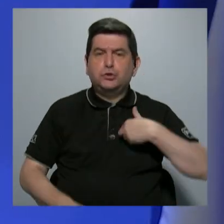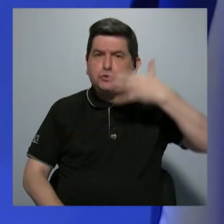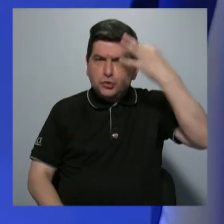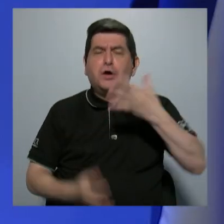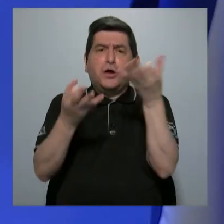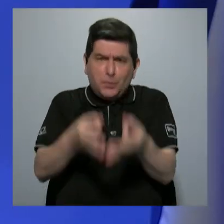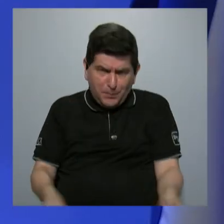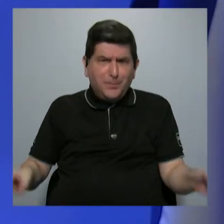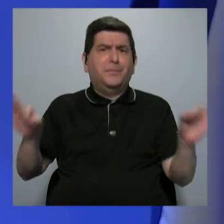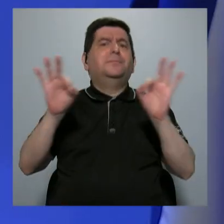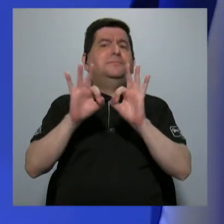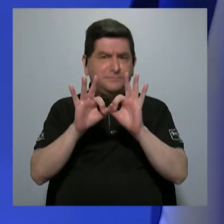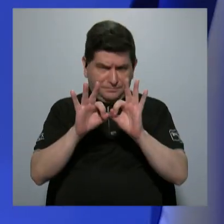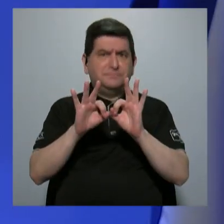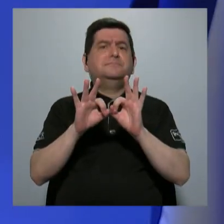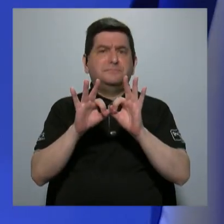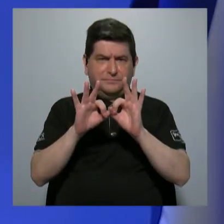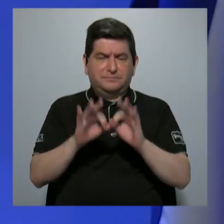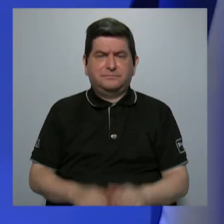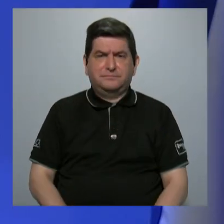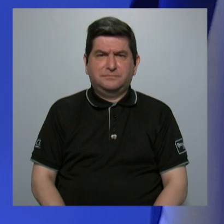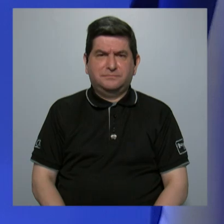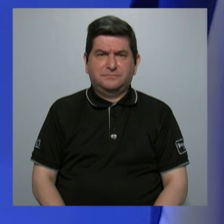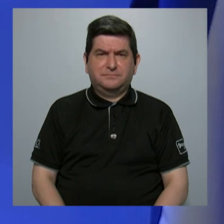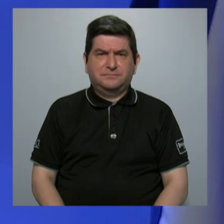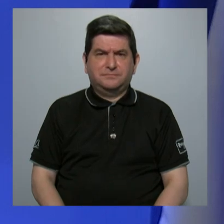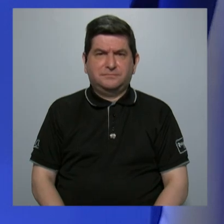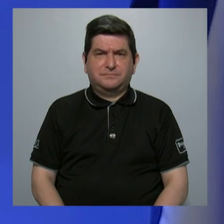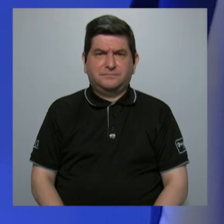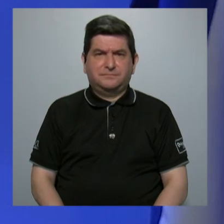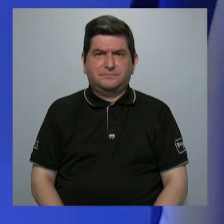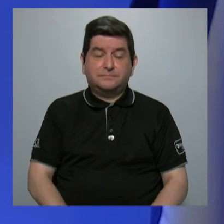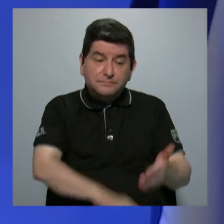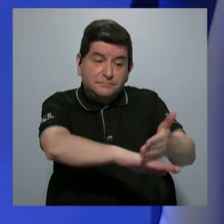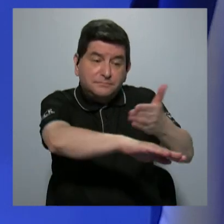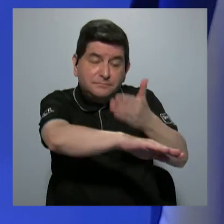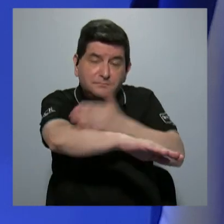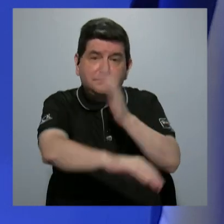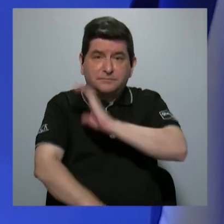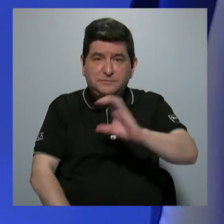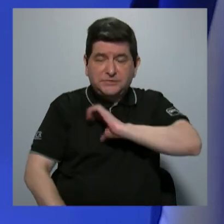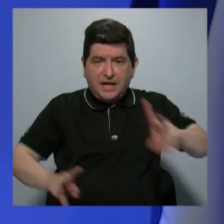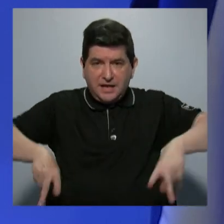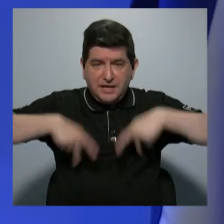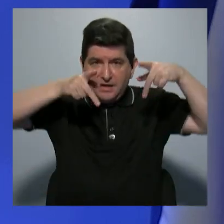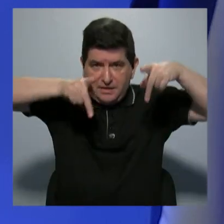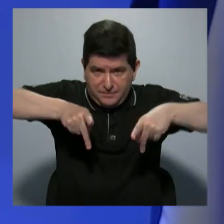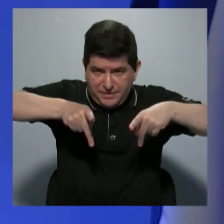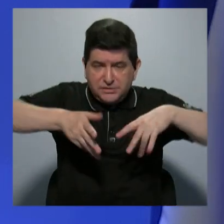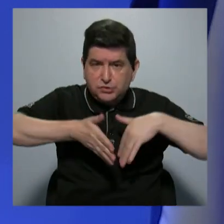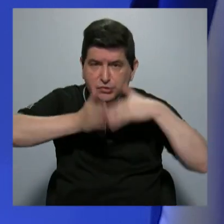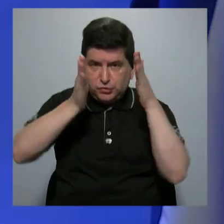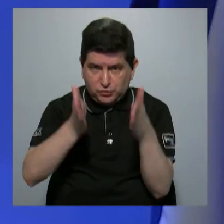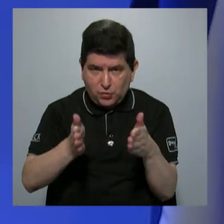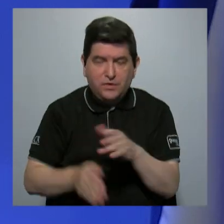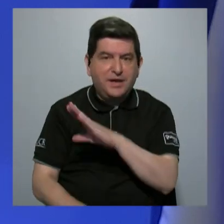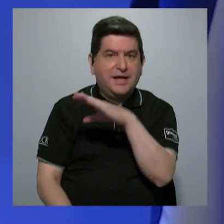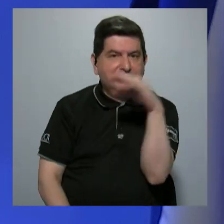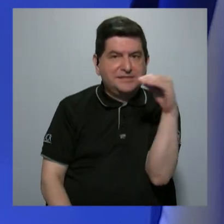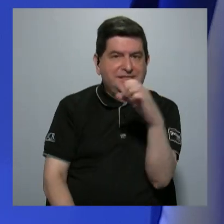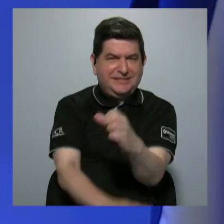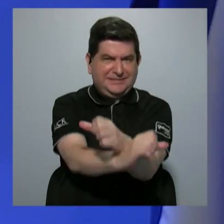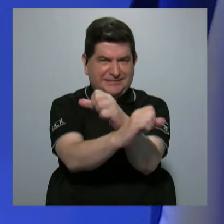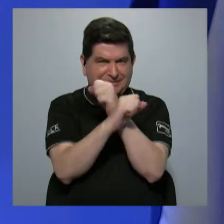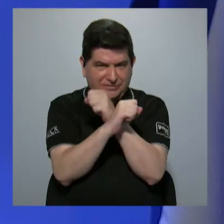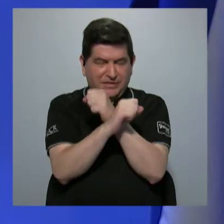es importantísimo, tanto para mejorar la calidad de vida de las personas estudiantes como para